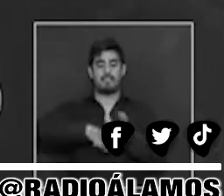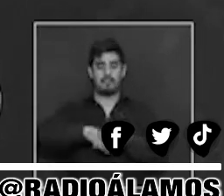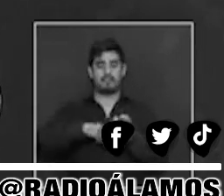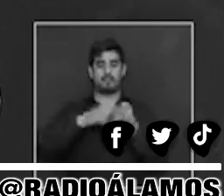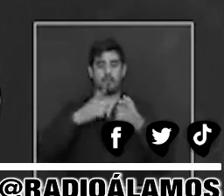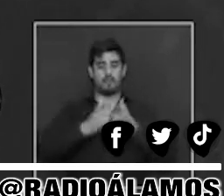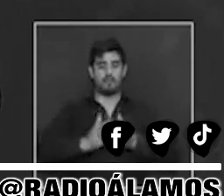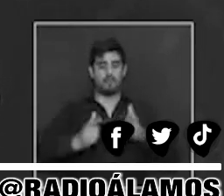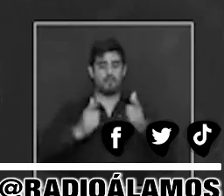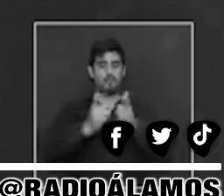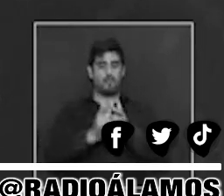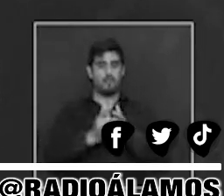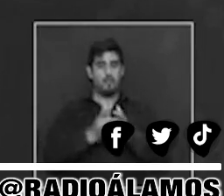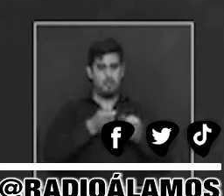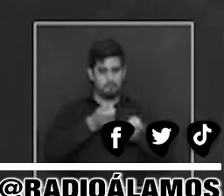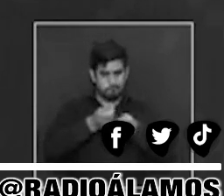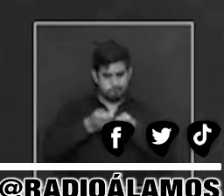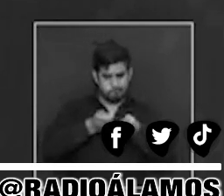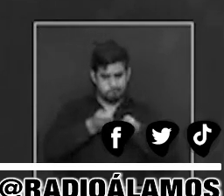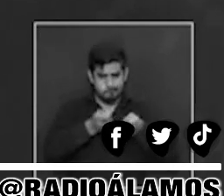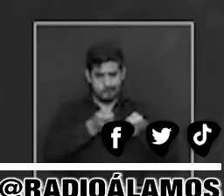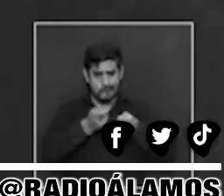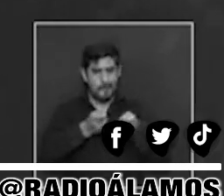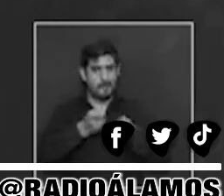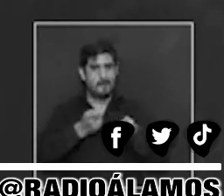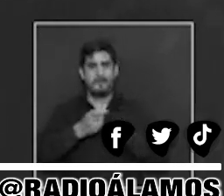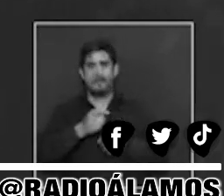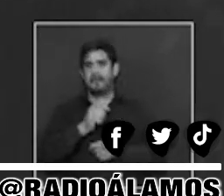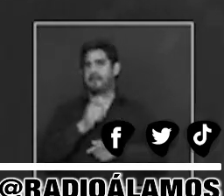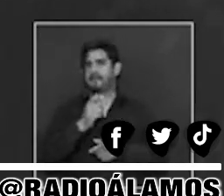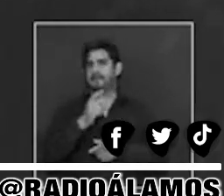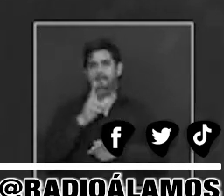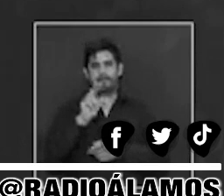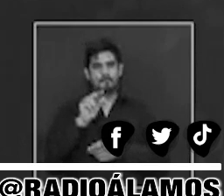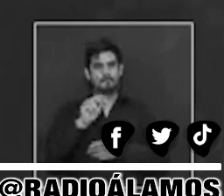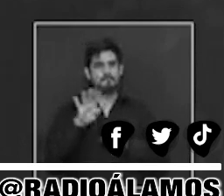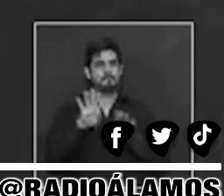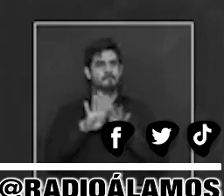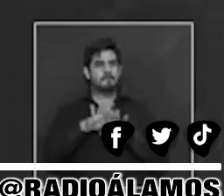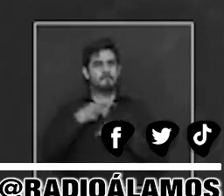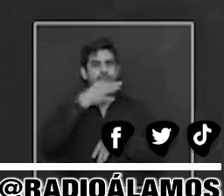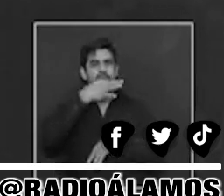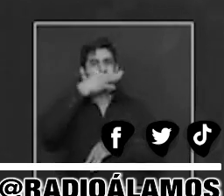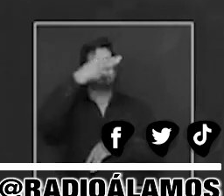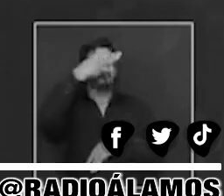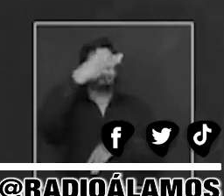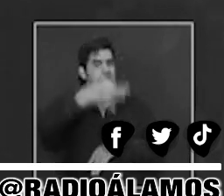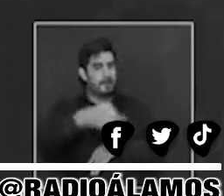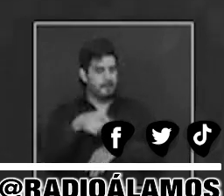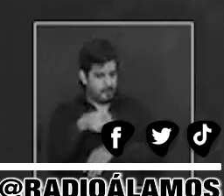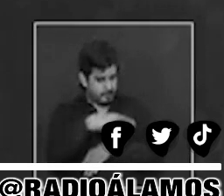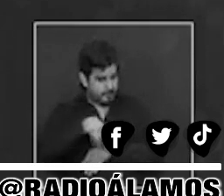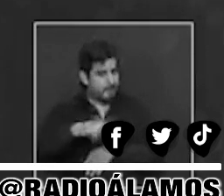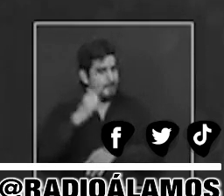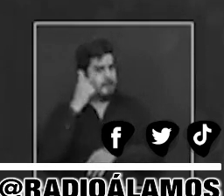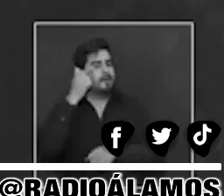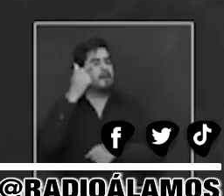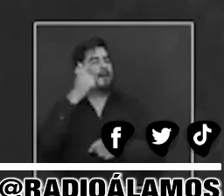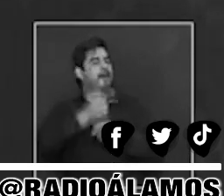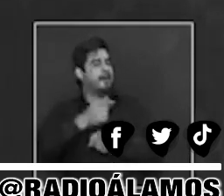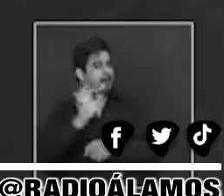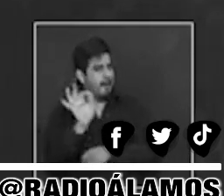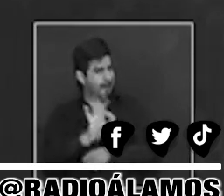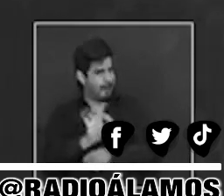pesebre. Ahora, Noriega Esparza actualizó el saldo. Se instruyó el cese de al día de hoy de 6 servidores públicos, ya